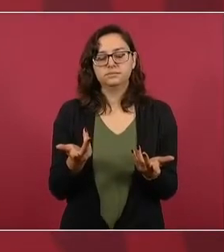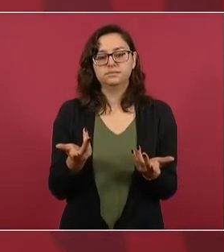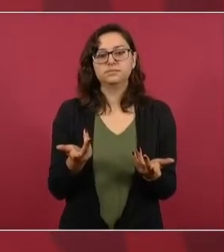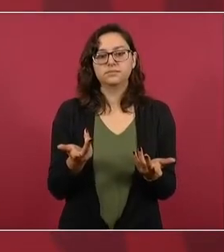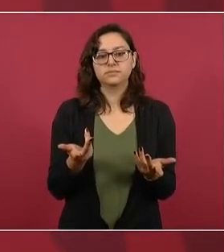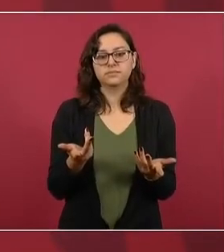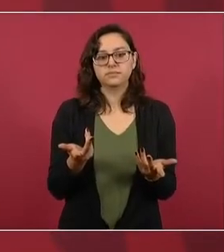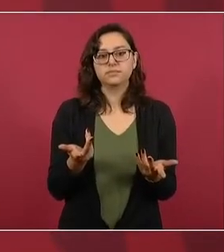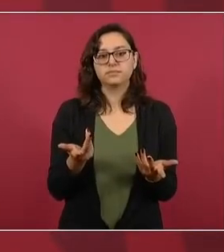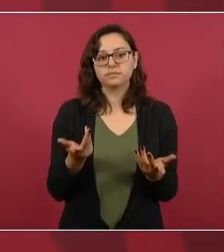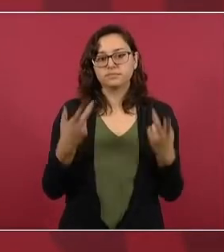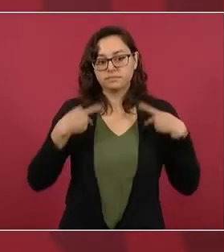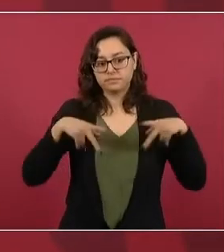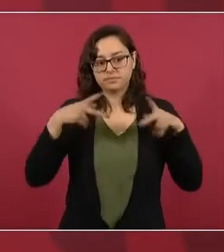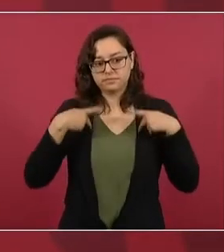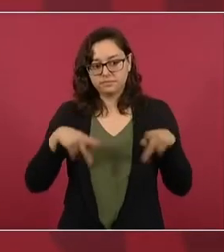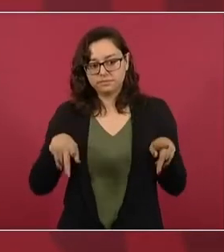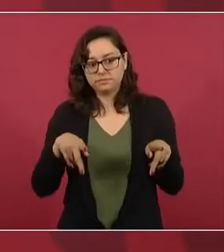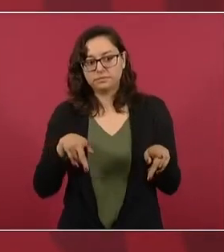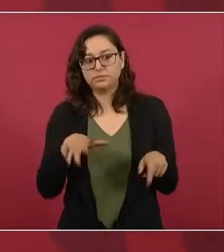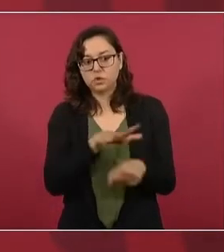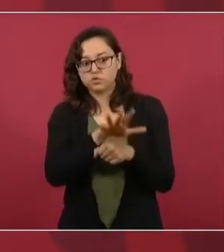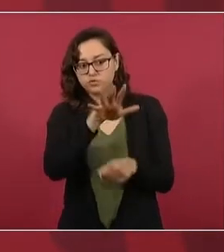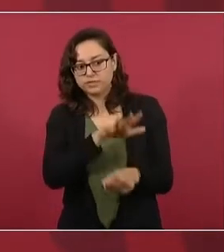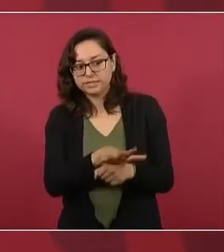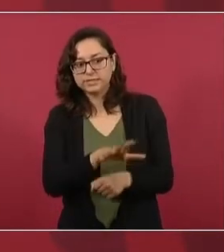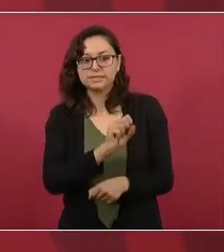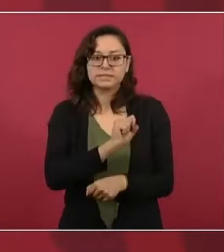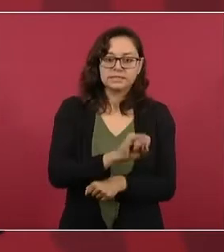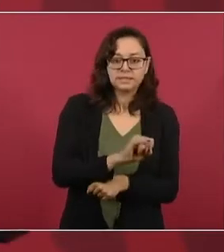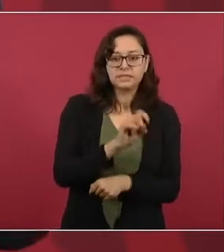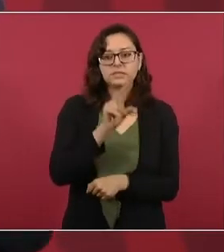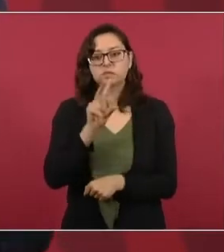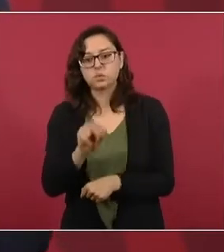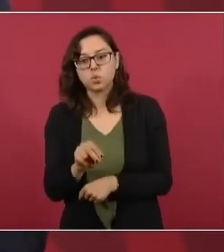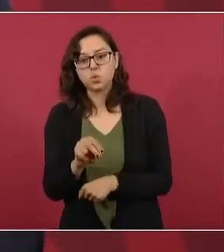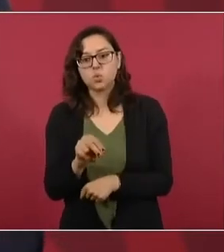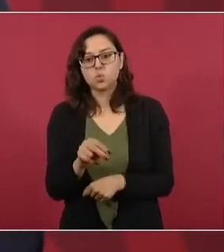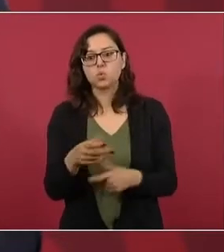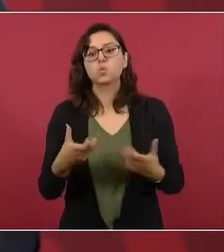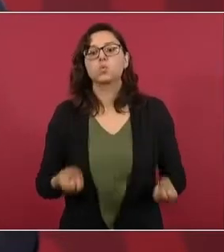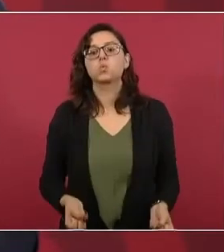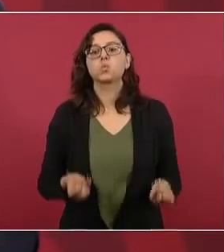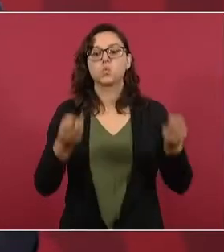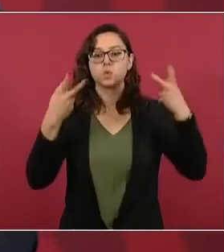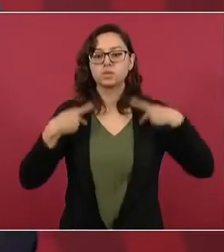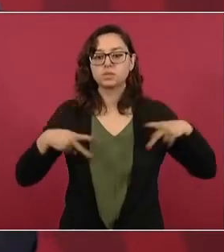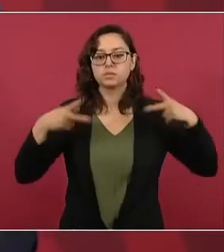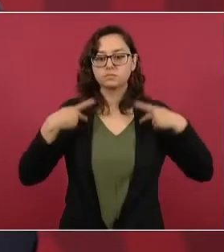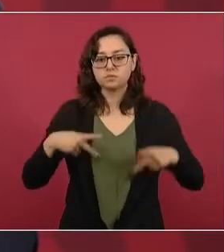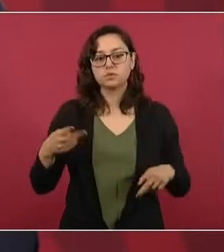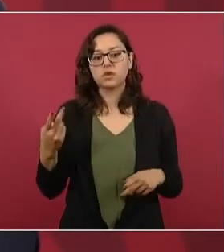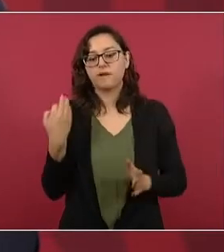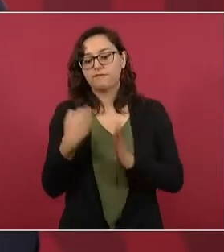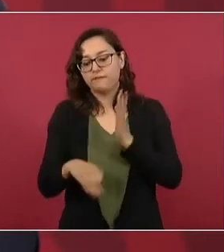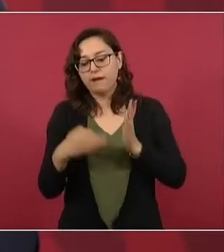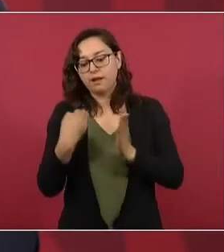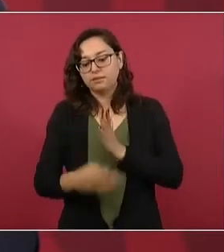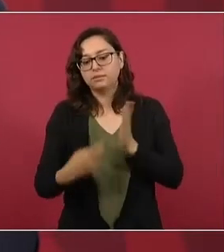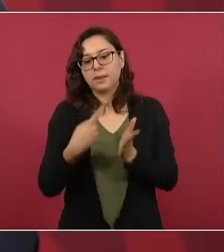la situación del personal, a cuántos hay que pacificar,